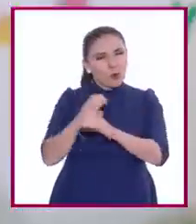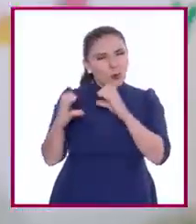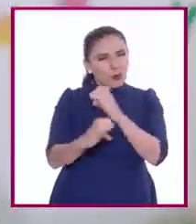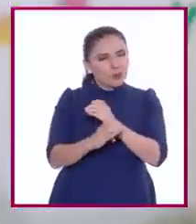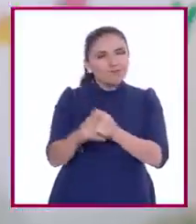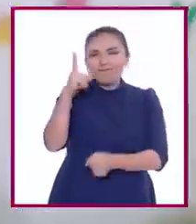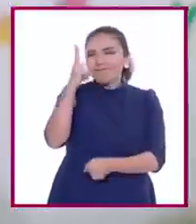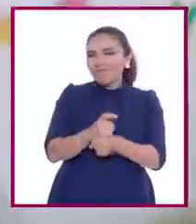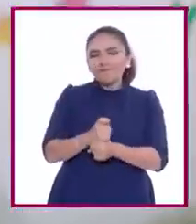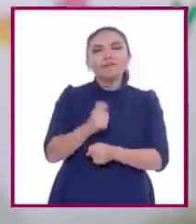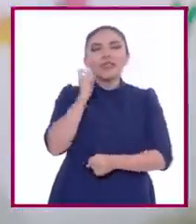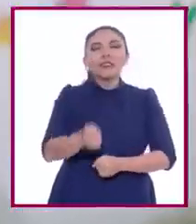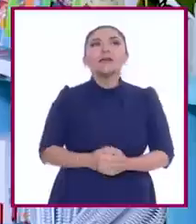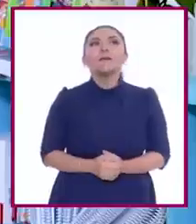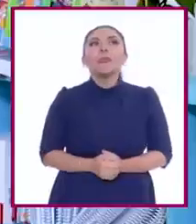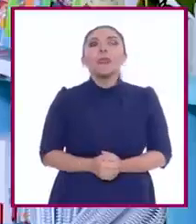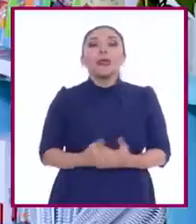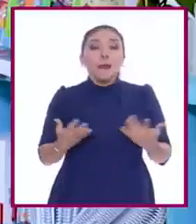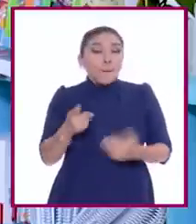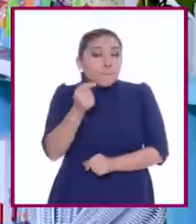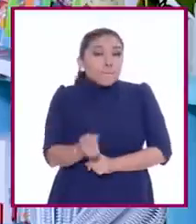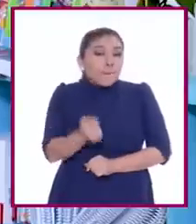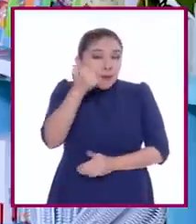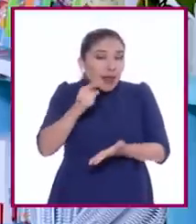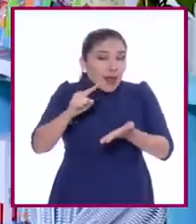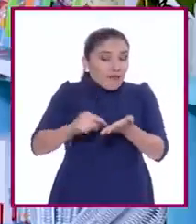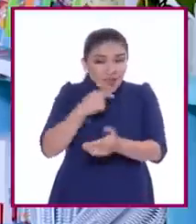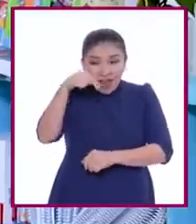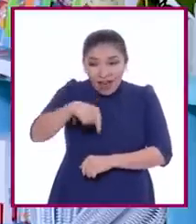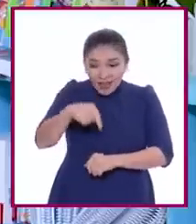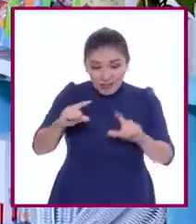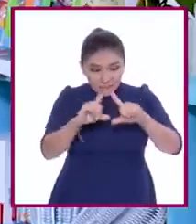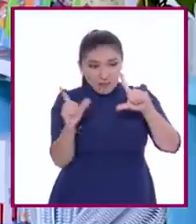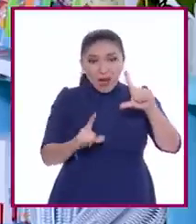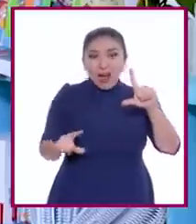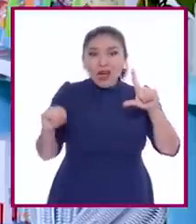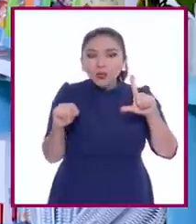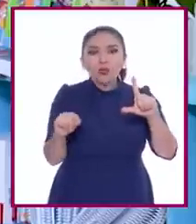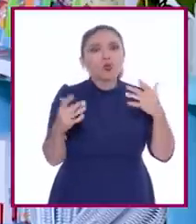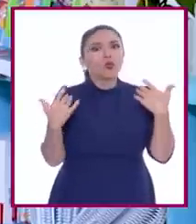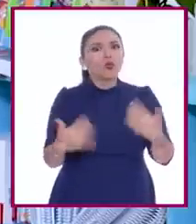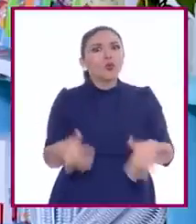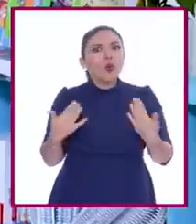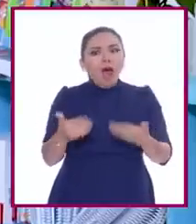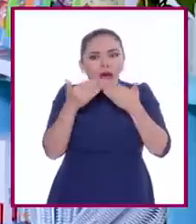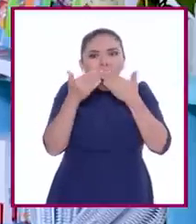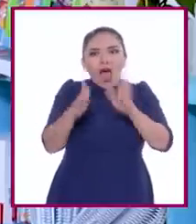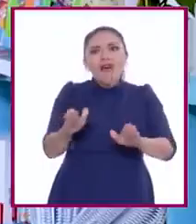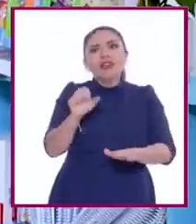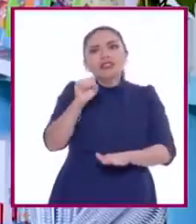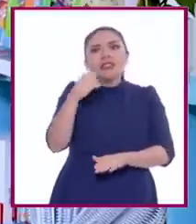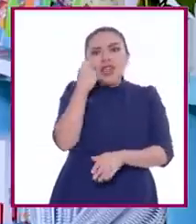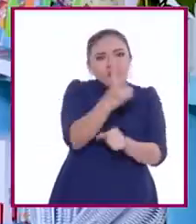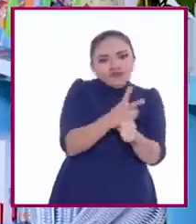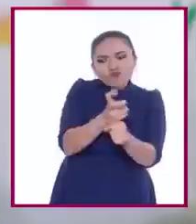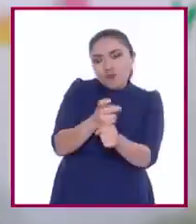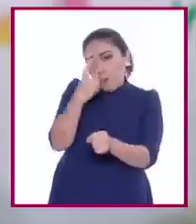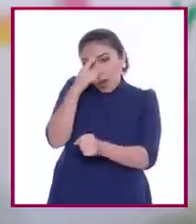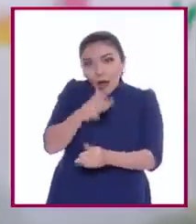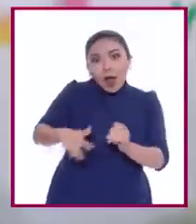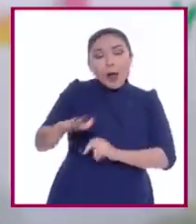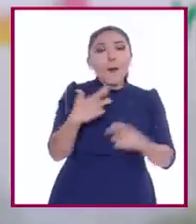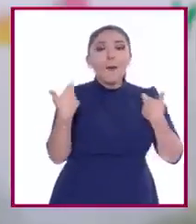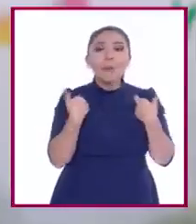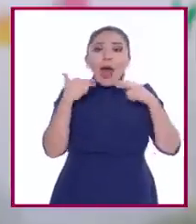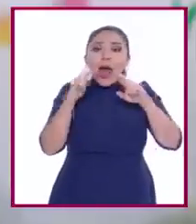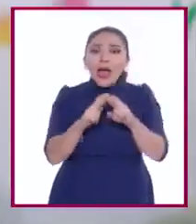situaciones. Principalmente fue que por primera vez en el país se abrió la convocatoria para